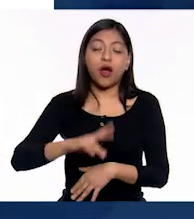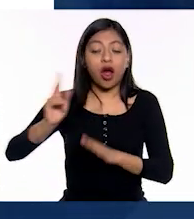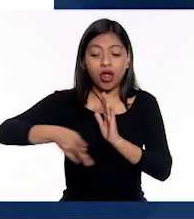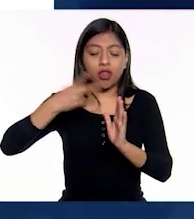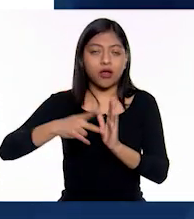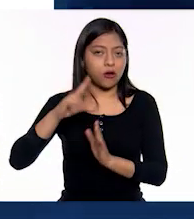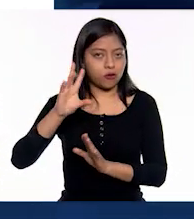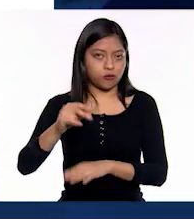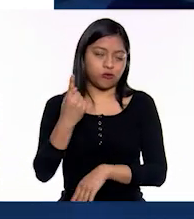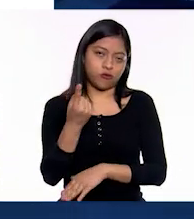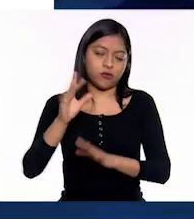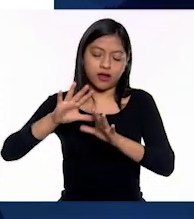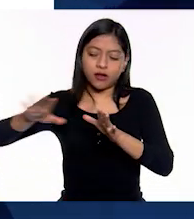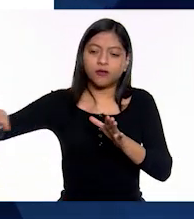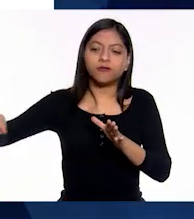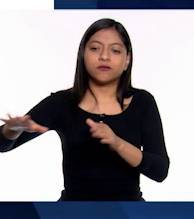instructivo.